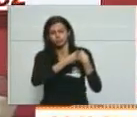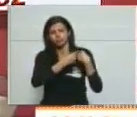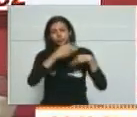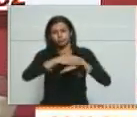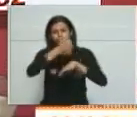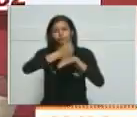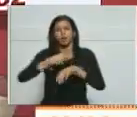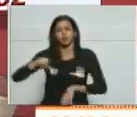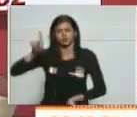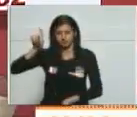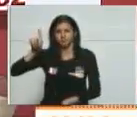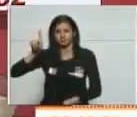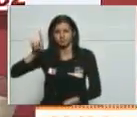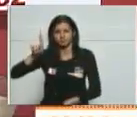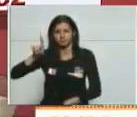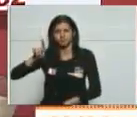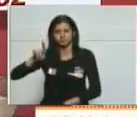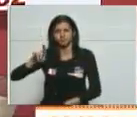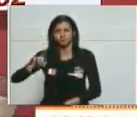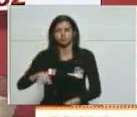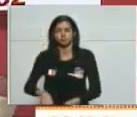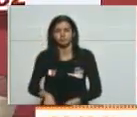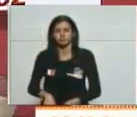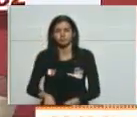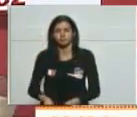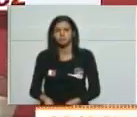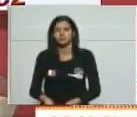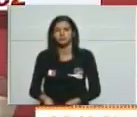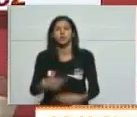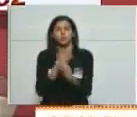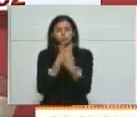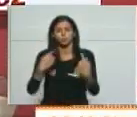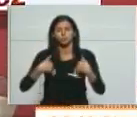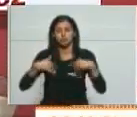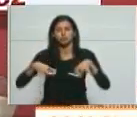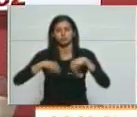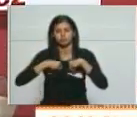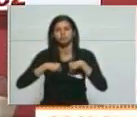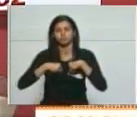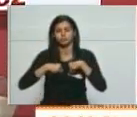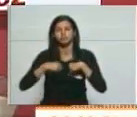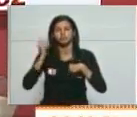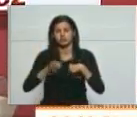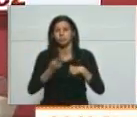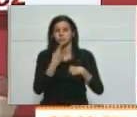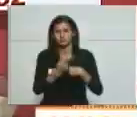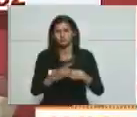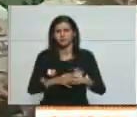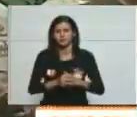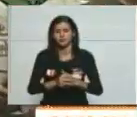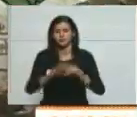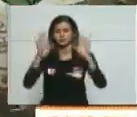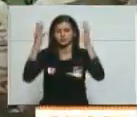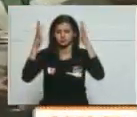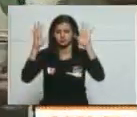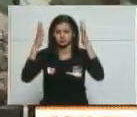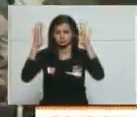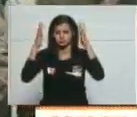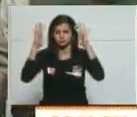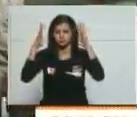que tengo moral para decir lo que estoy diciendo. Y estoy obligado a decirlo. Obligado a decirlo.